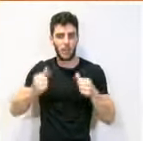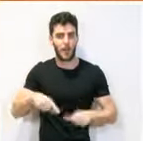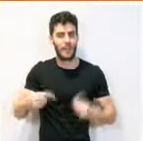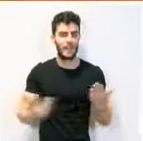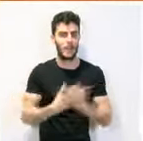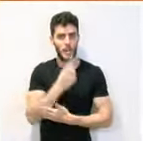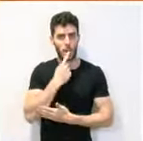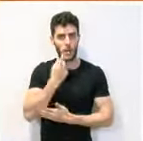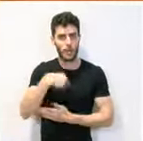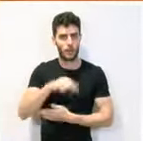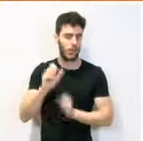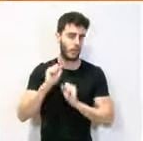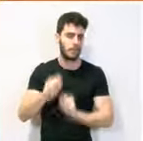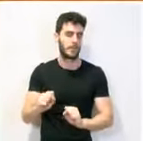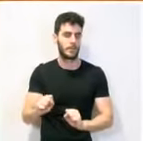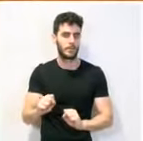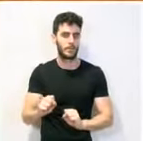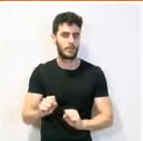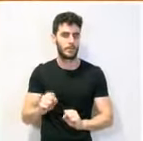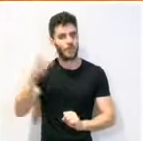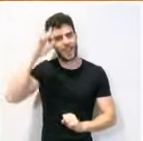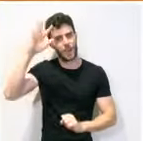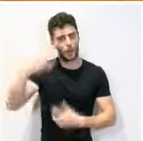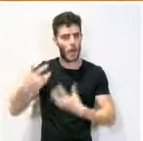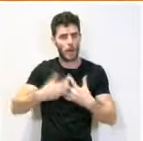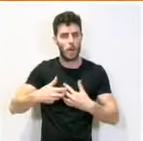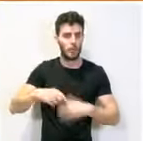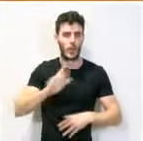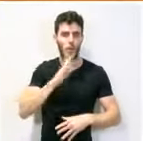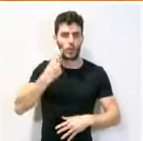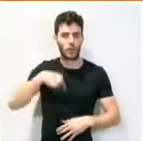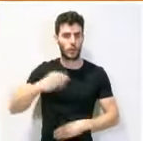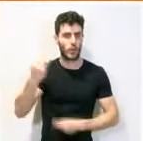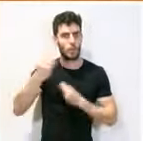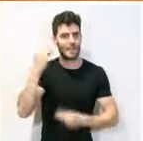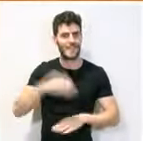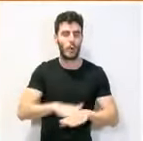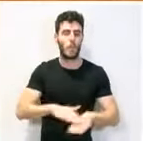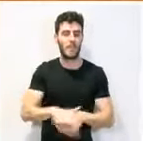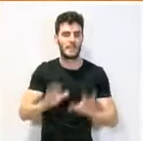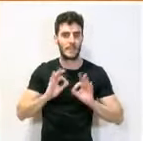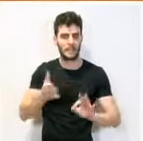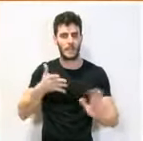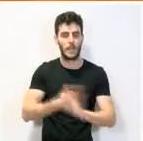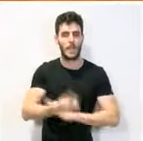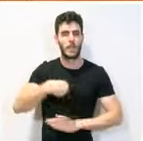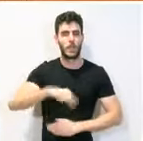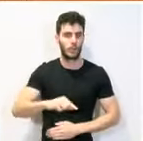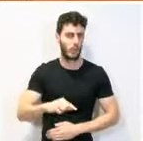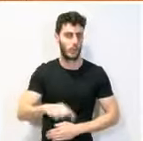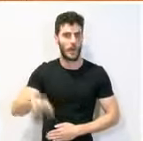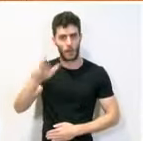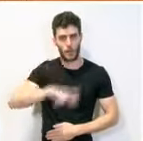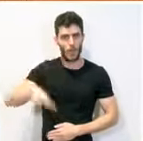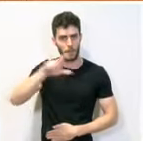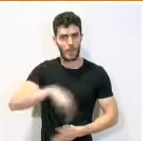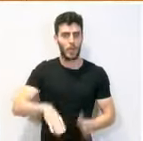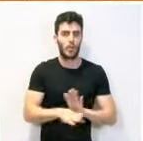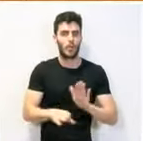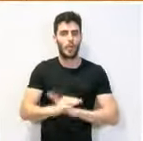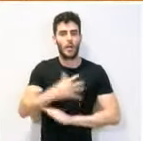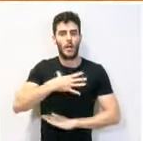mañana que no vamos a renunciar a la batalla ideológica, porque entendemos que es la cuestión fundamental. No podemos seguir incidiendo en